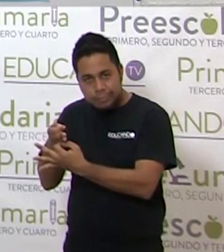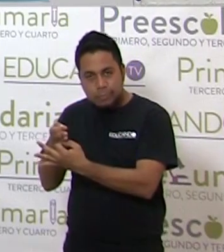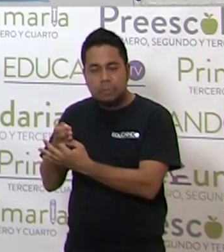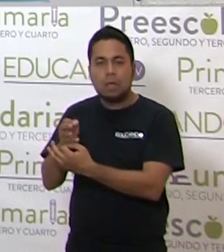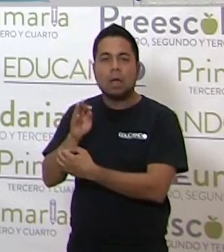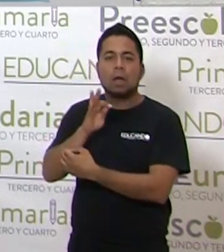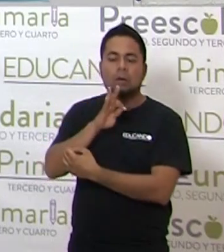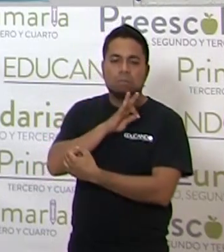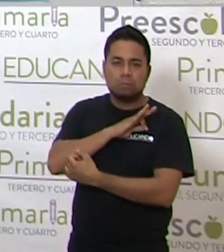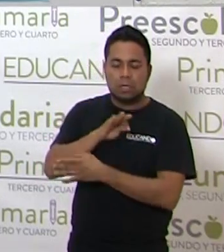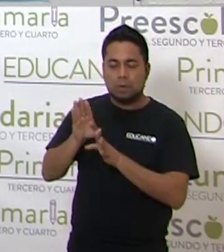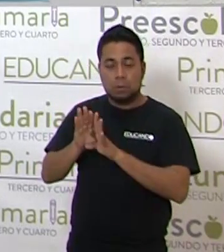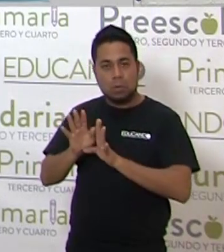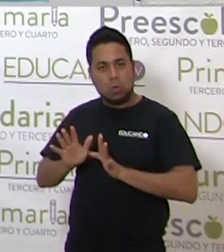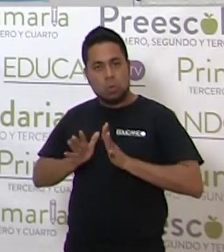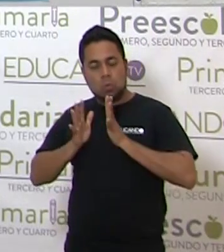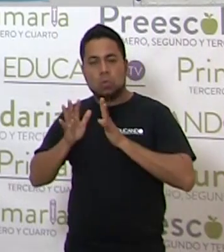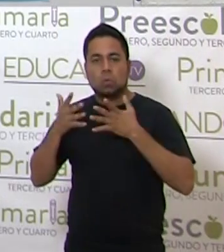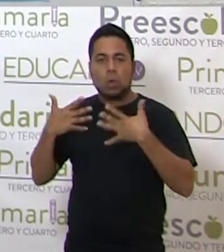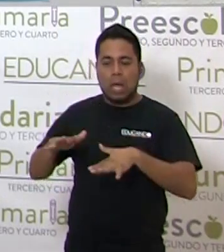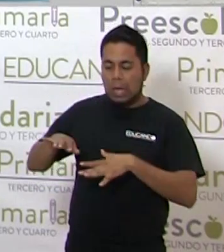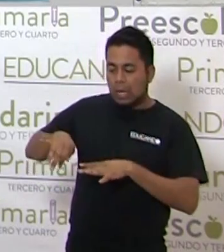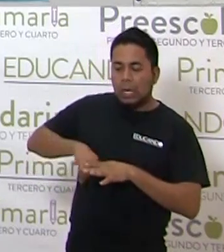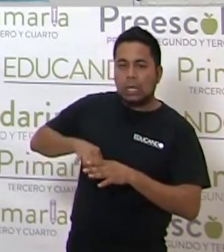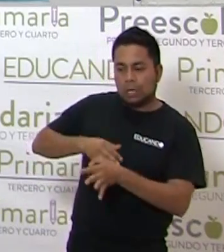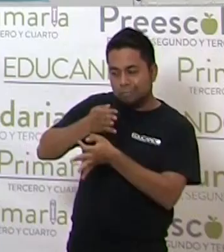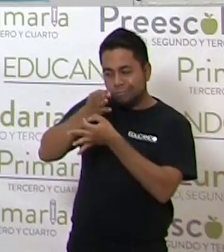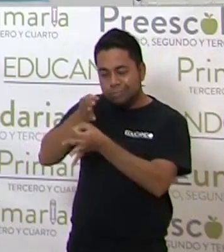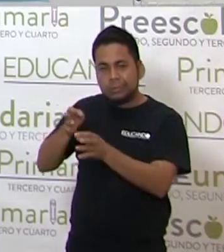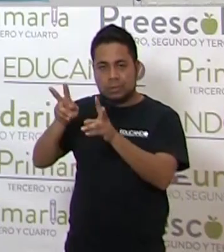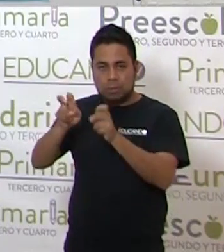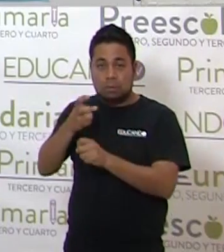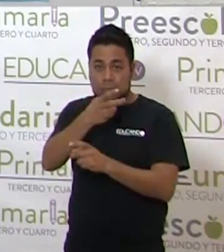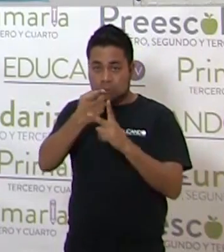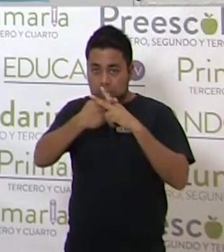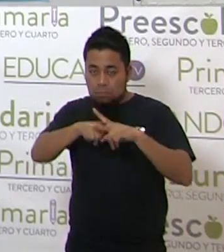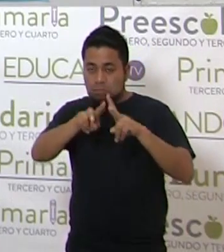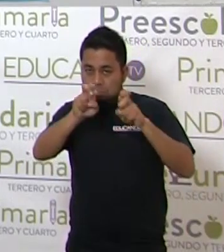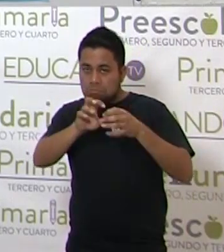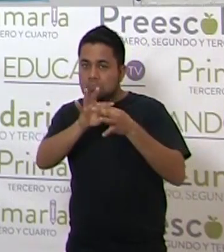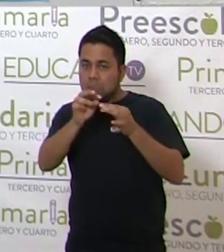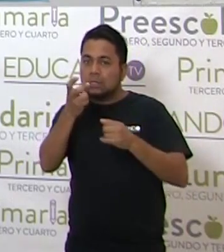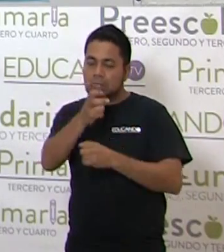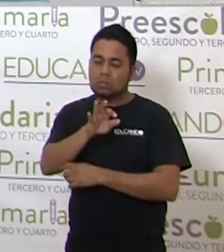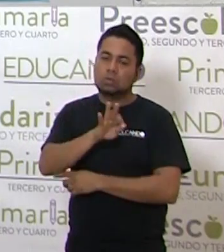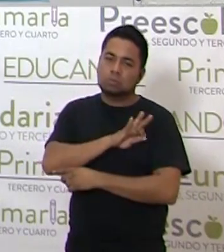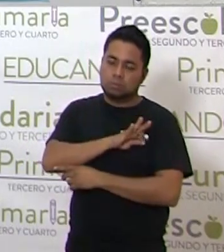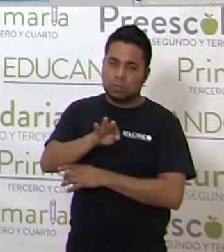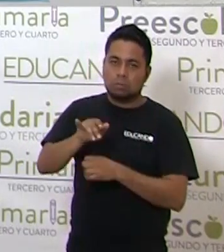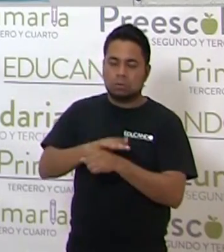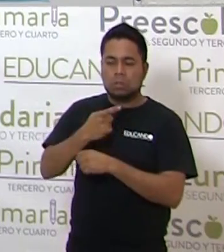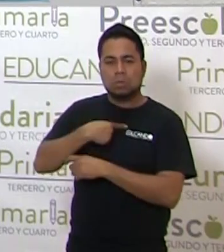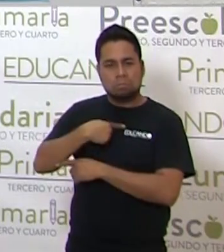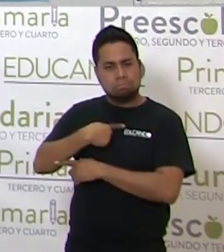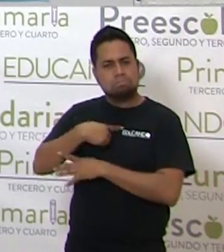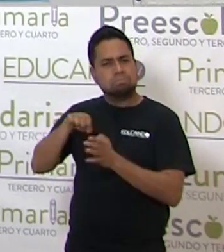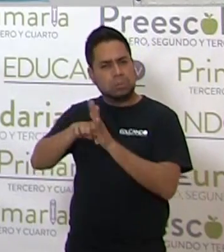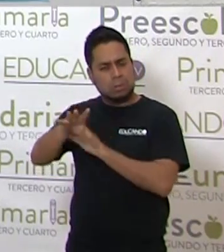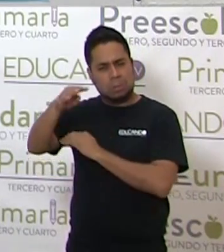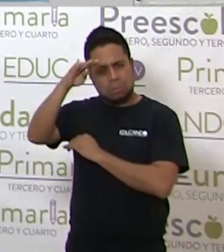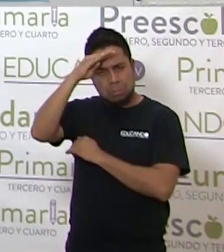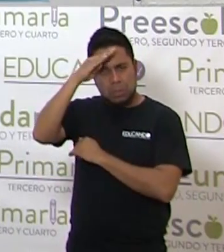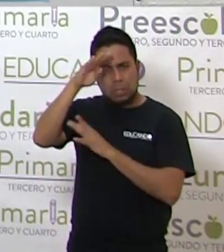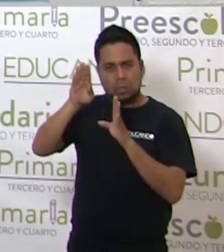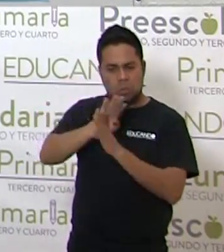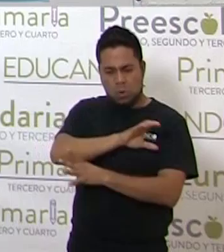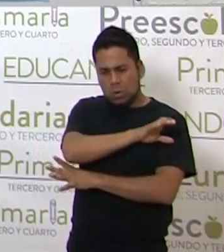haga sorprenderse e interesarse en el tema. Entonces, esta introducción está haciendo esa función, porque yo me imagino a las vacas en